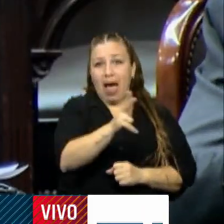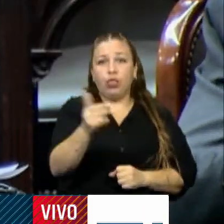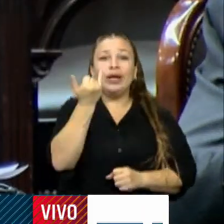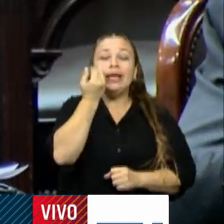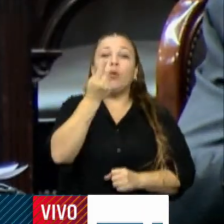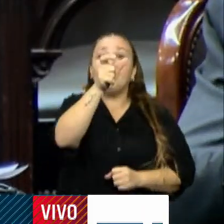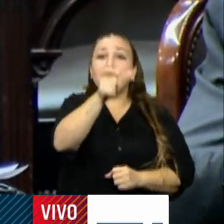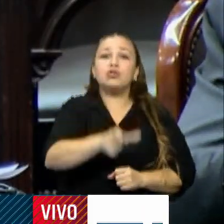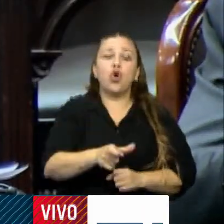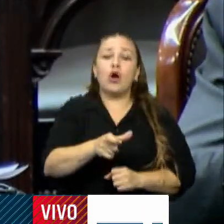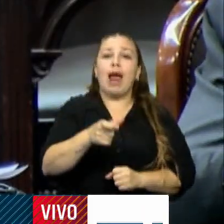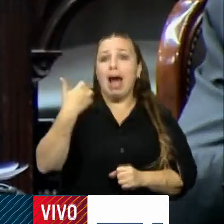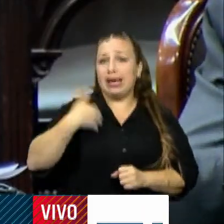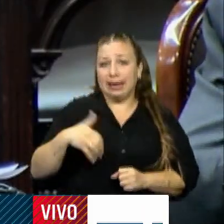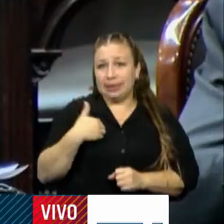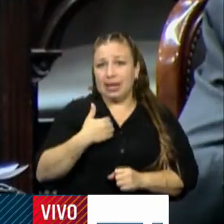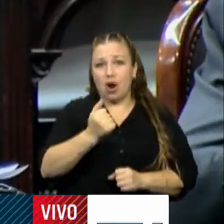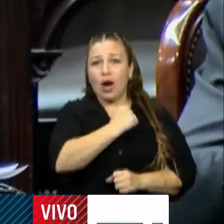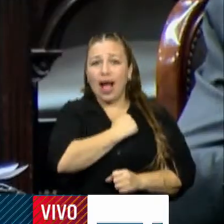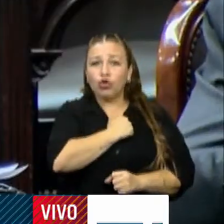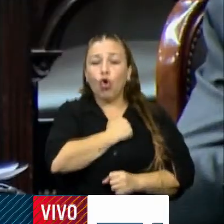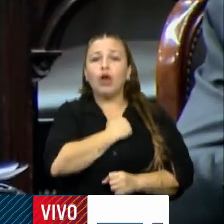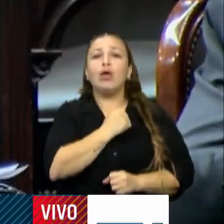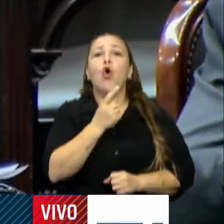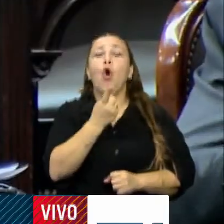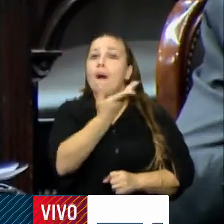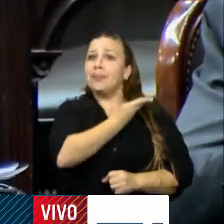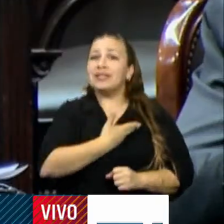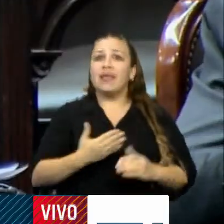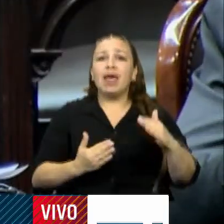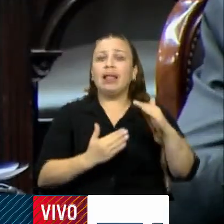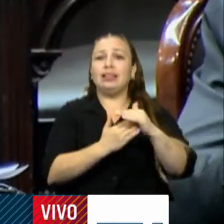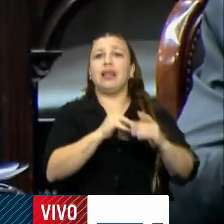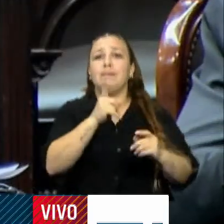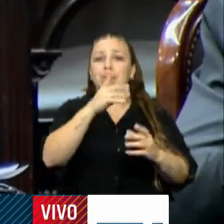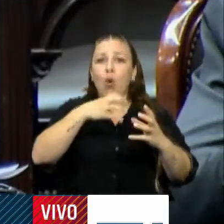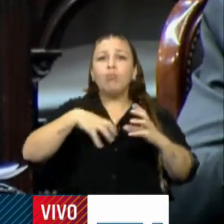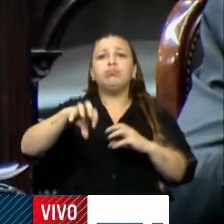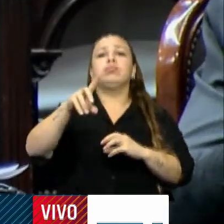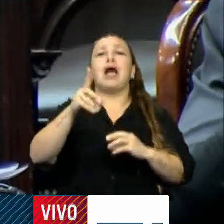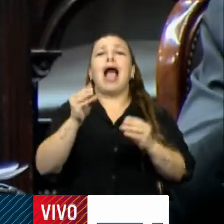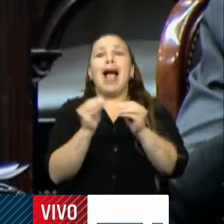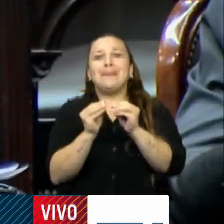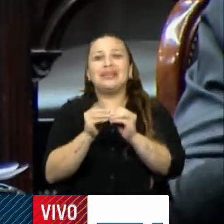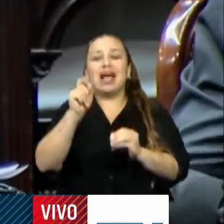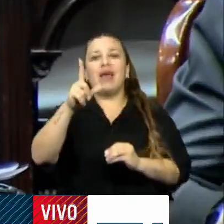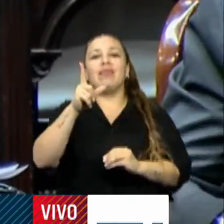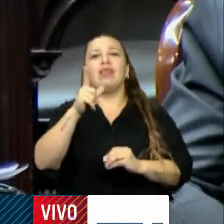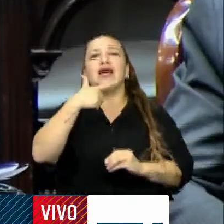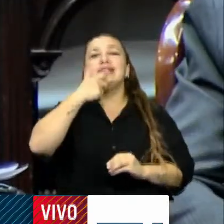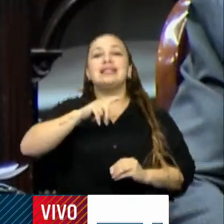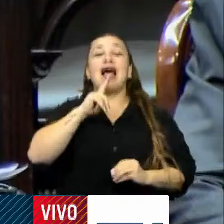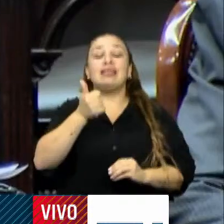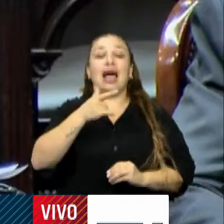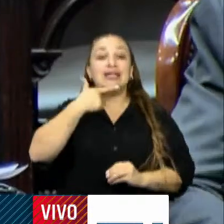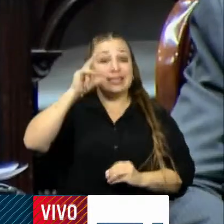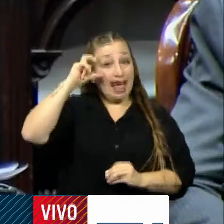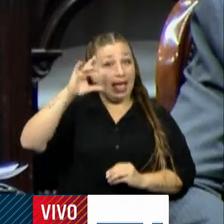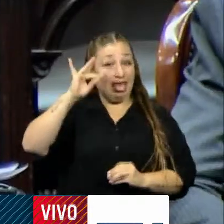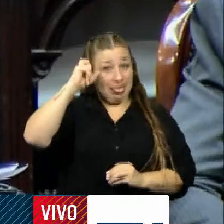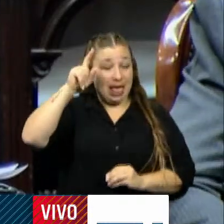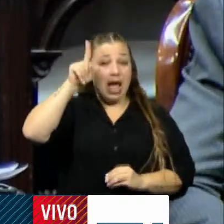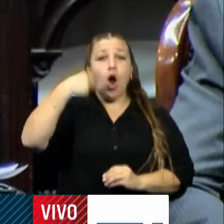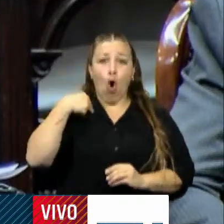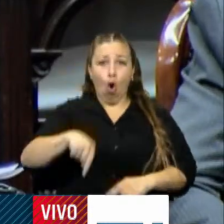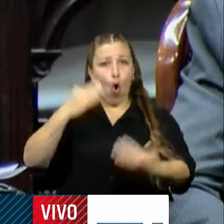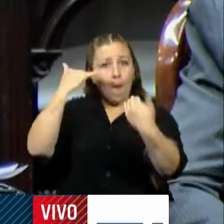argentino, como católico, como presidente del grupo parlamentario de amistad con la Santa Sede, quiero rendirle hoy este